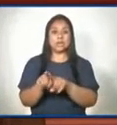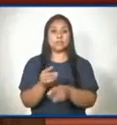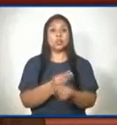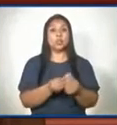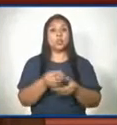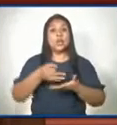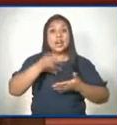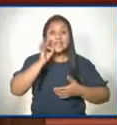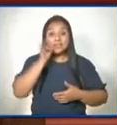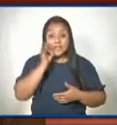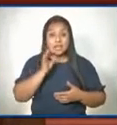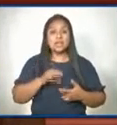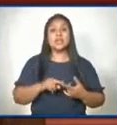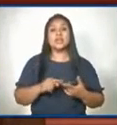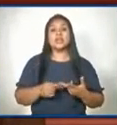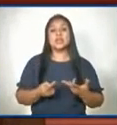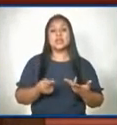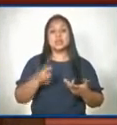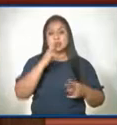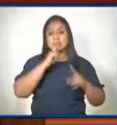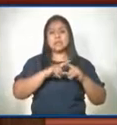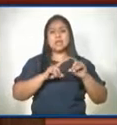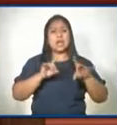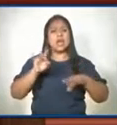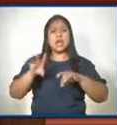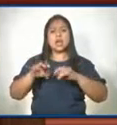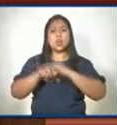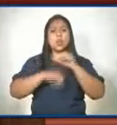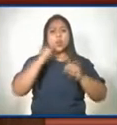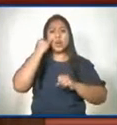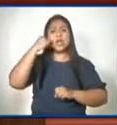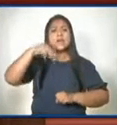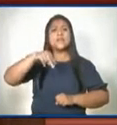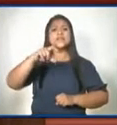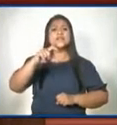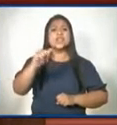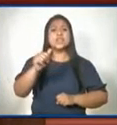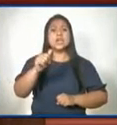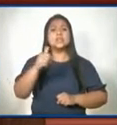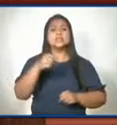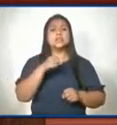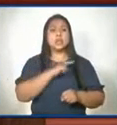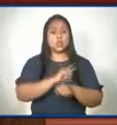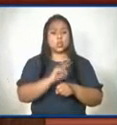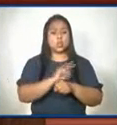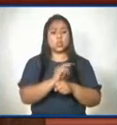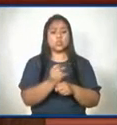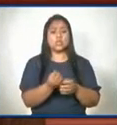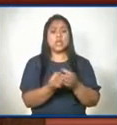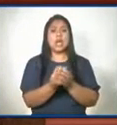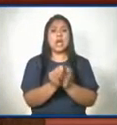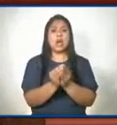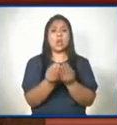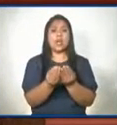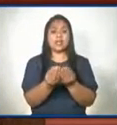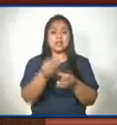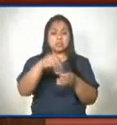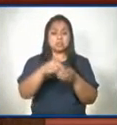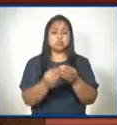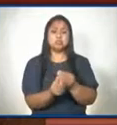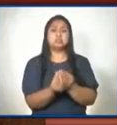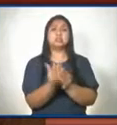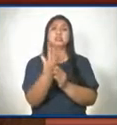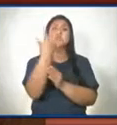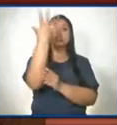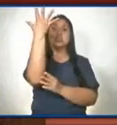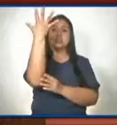café. De hecho, en algunas fincas se utiliza el aguacate como sombra del café. Son